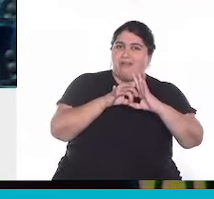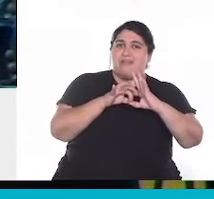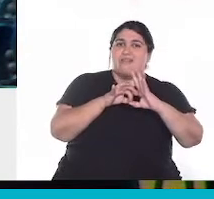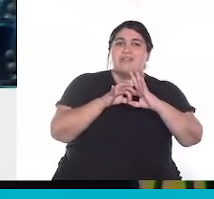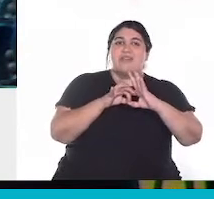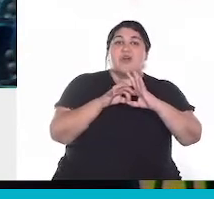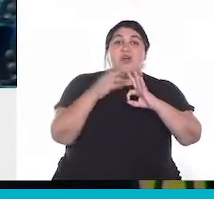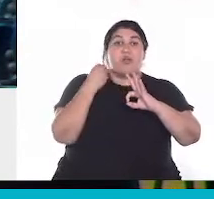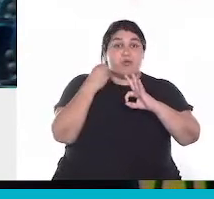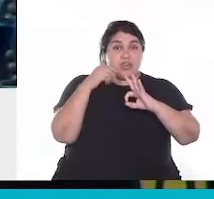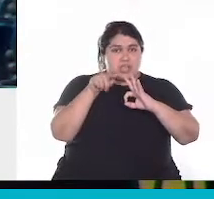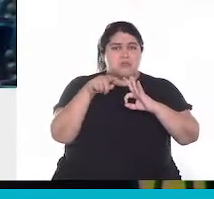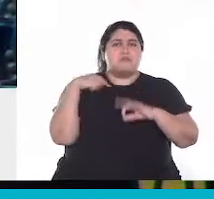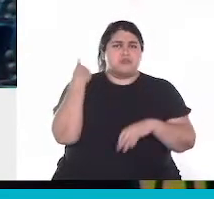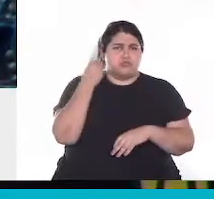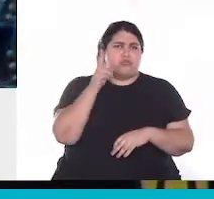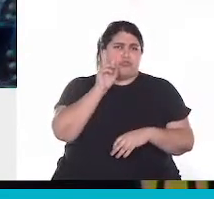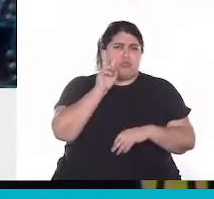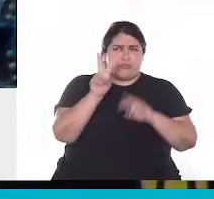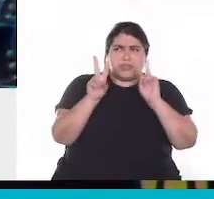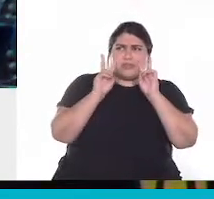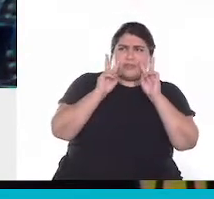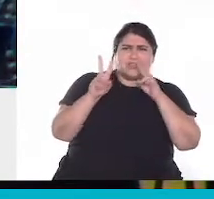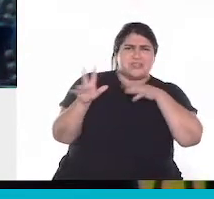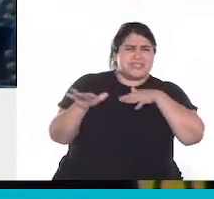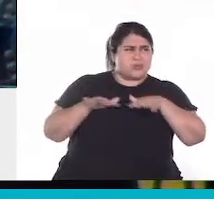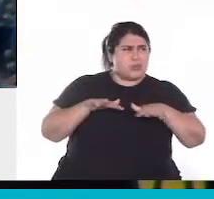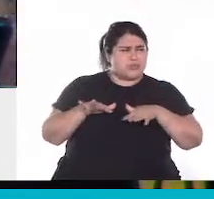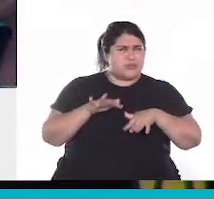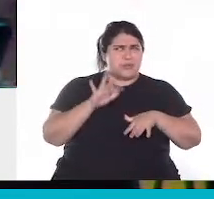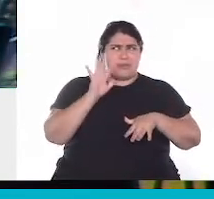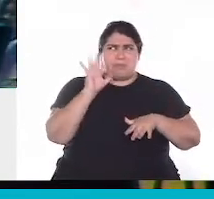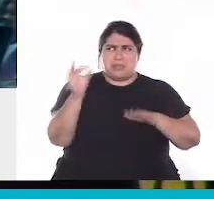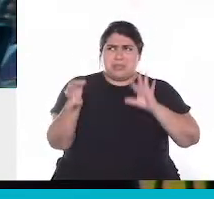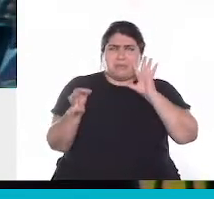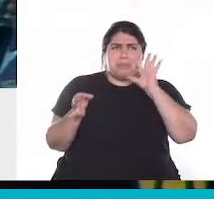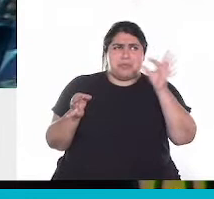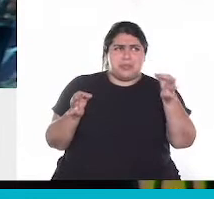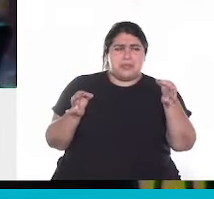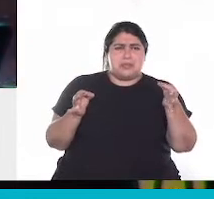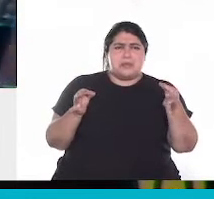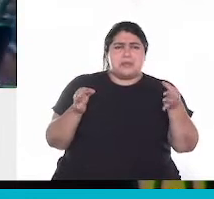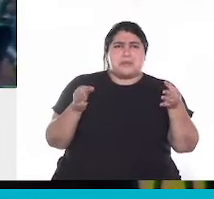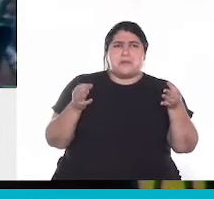Porque estamos viendo prácticas realmente